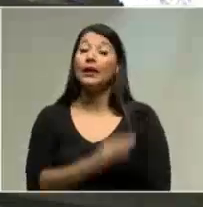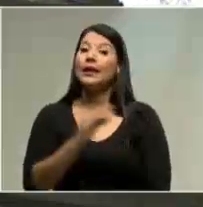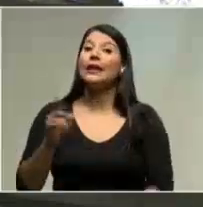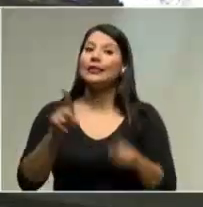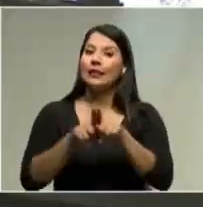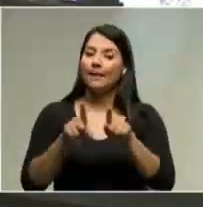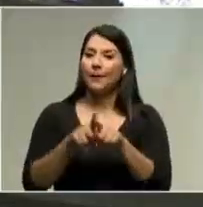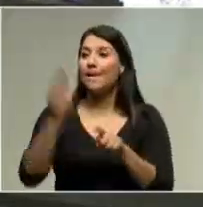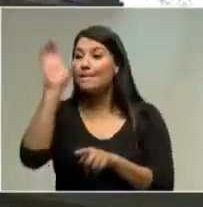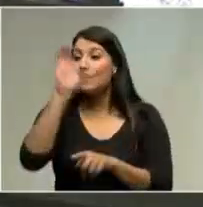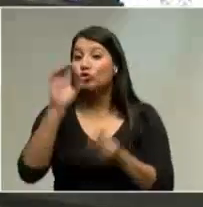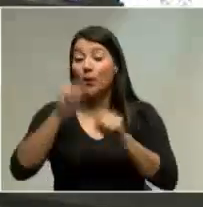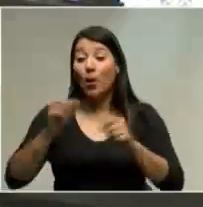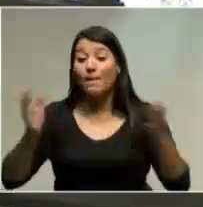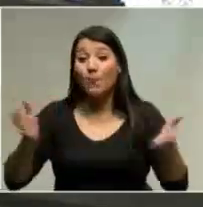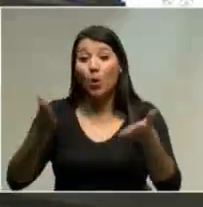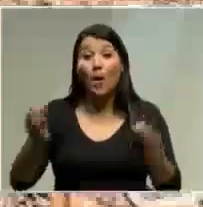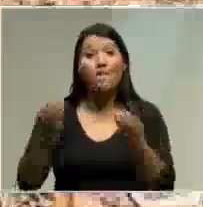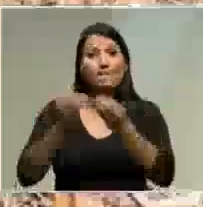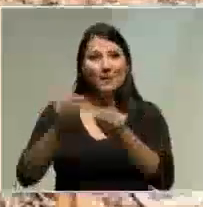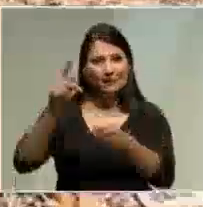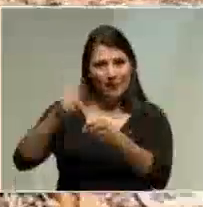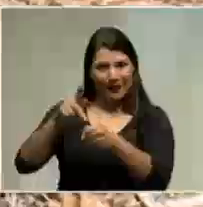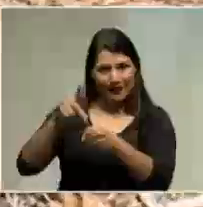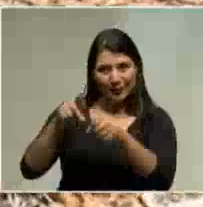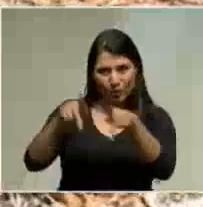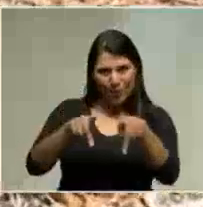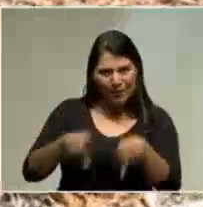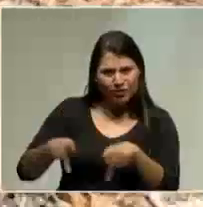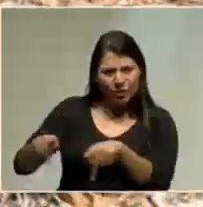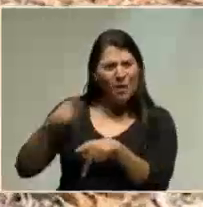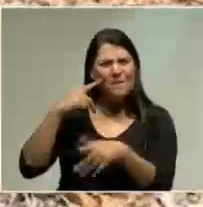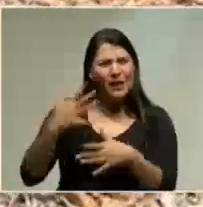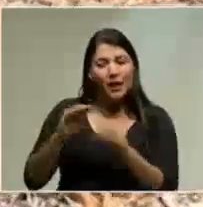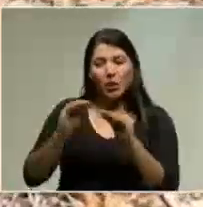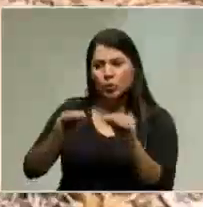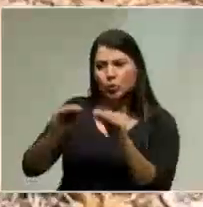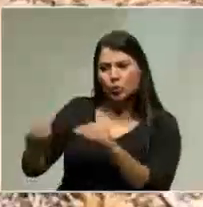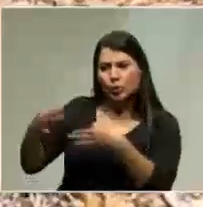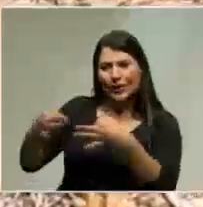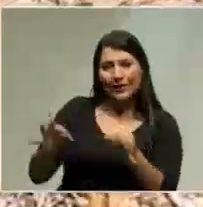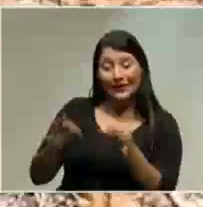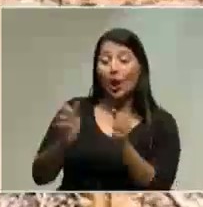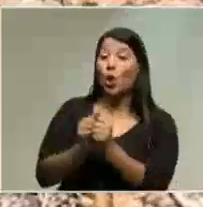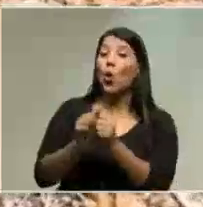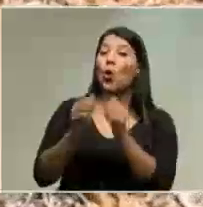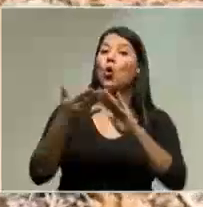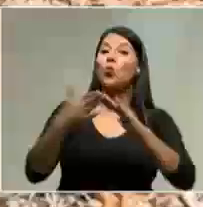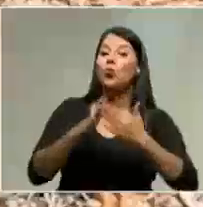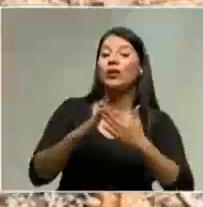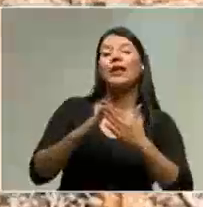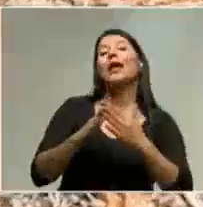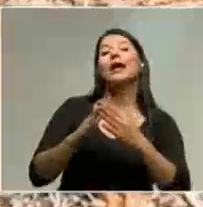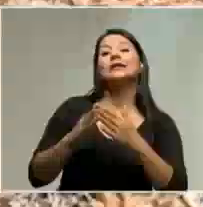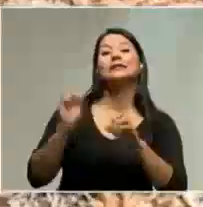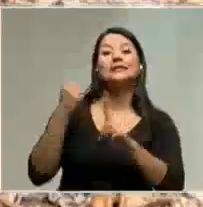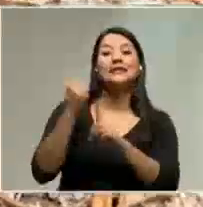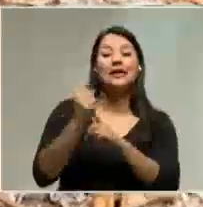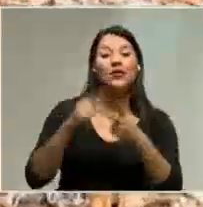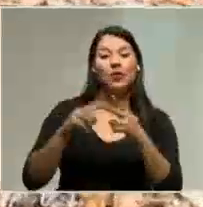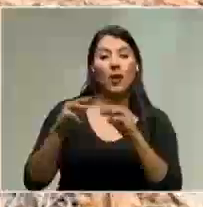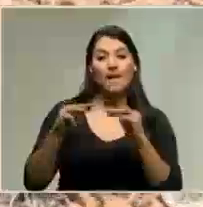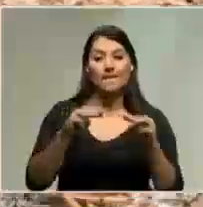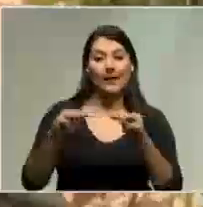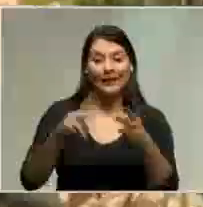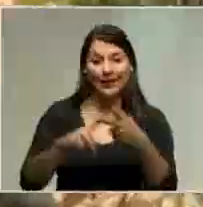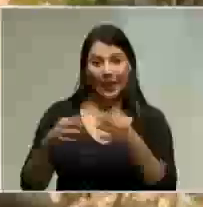Además, buscan promover la participación ciudadana realizando talleres con las comunidades de Siquirres, Matina y Turrialba. Y a nivel